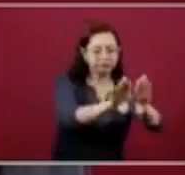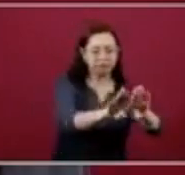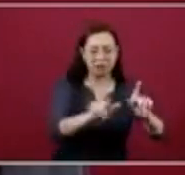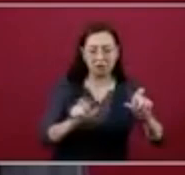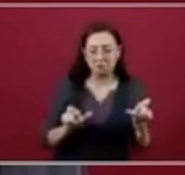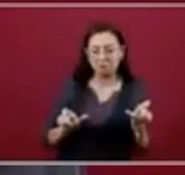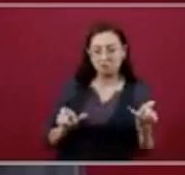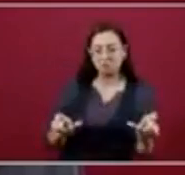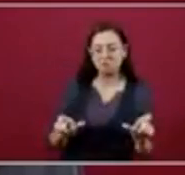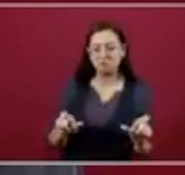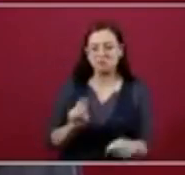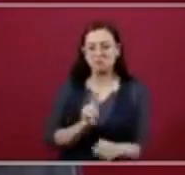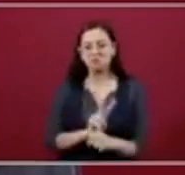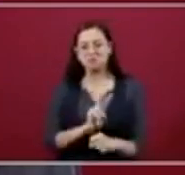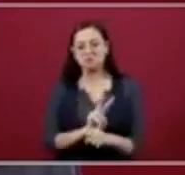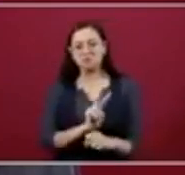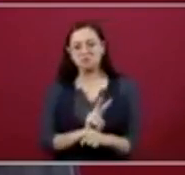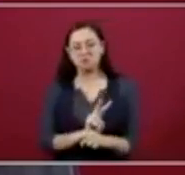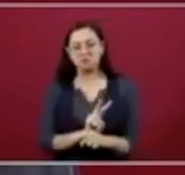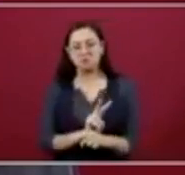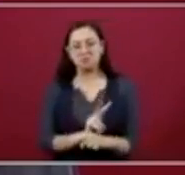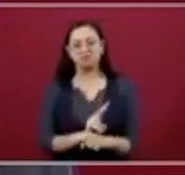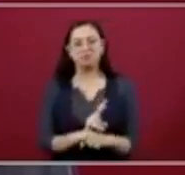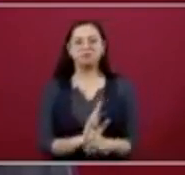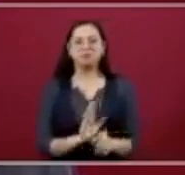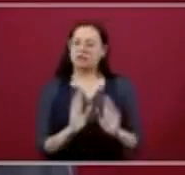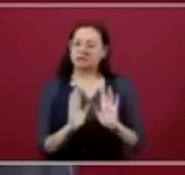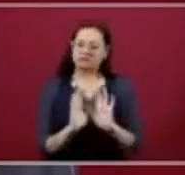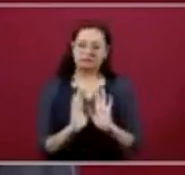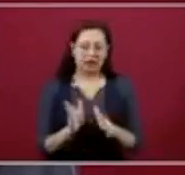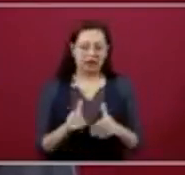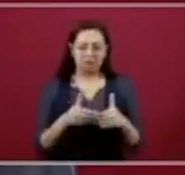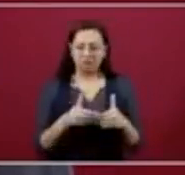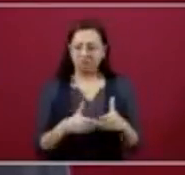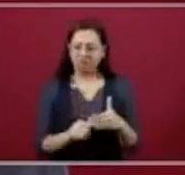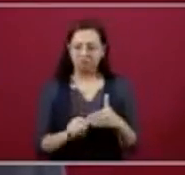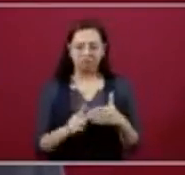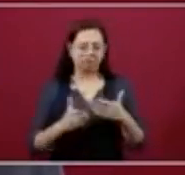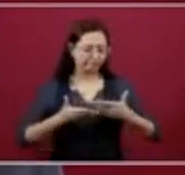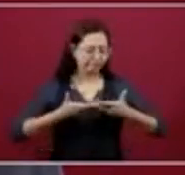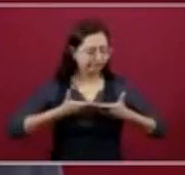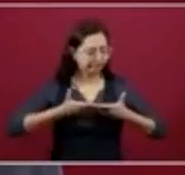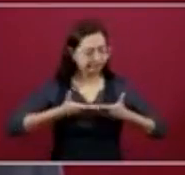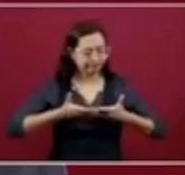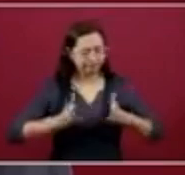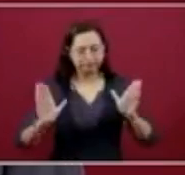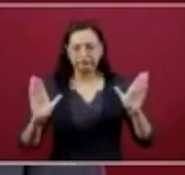resguardados, protegidos, se van a poner